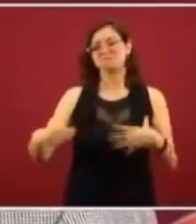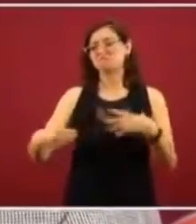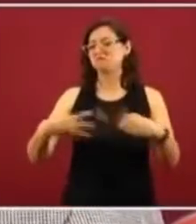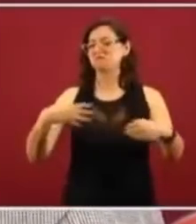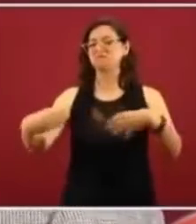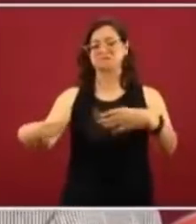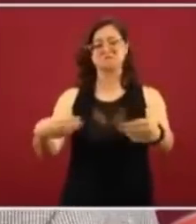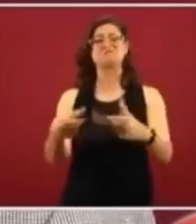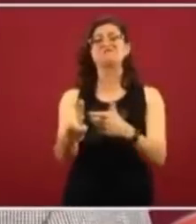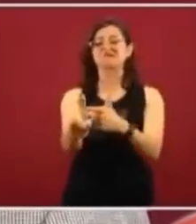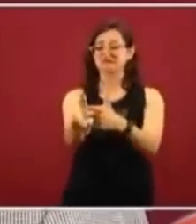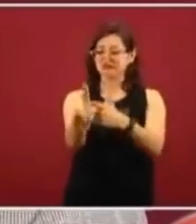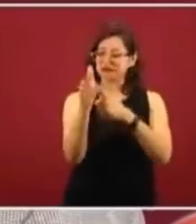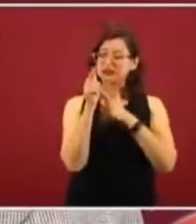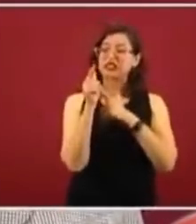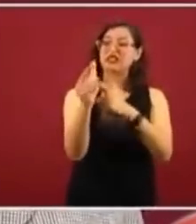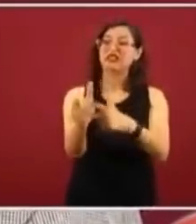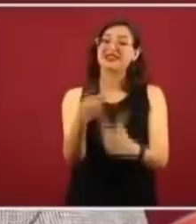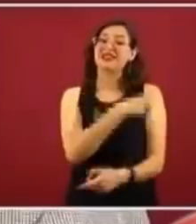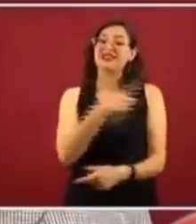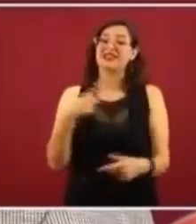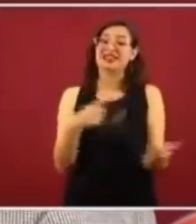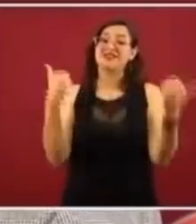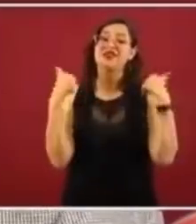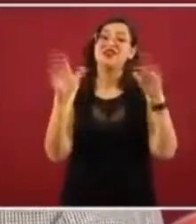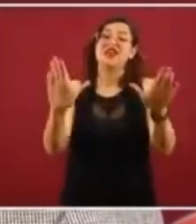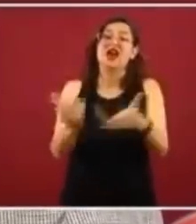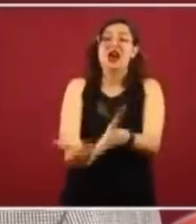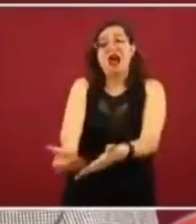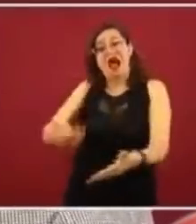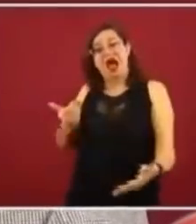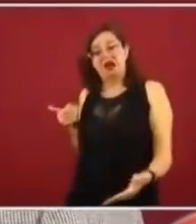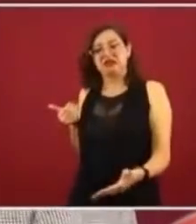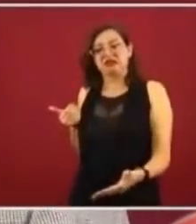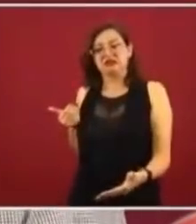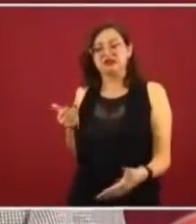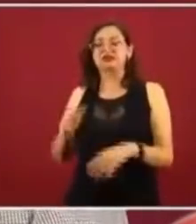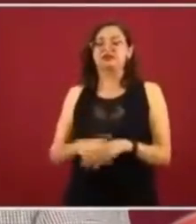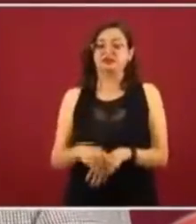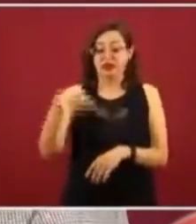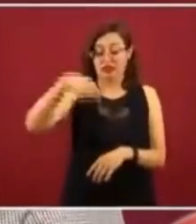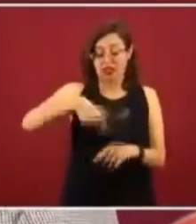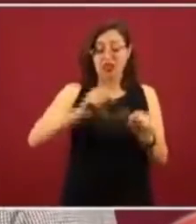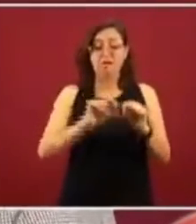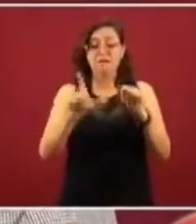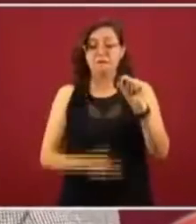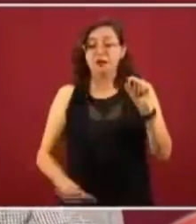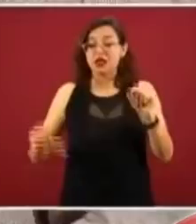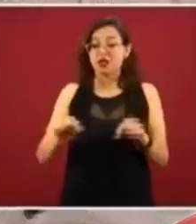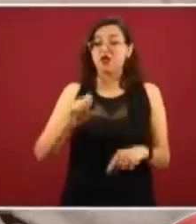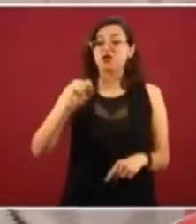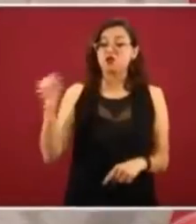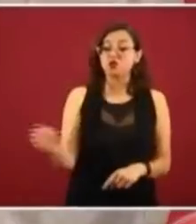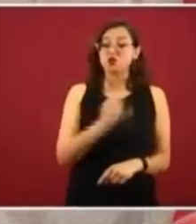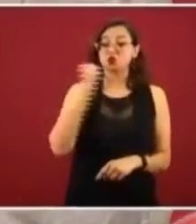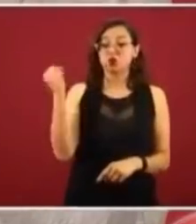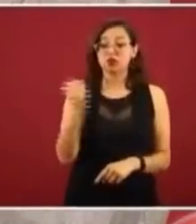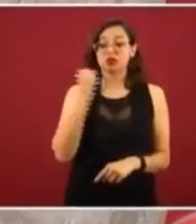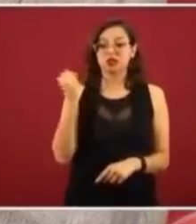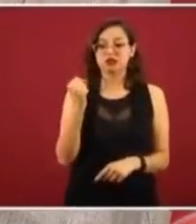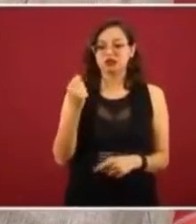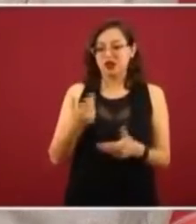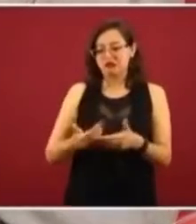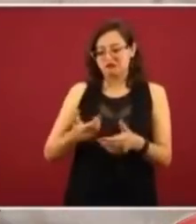significativo como si se hubiera hecho cuando tenemos poquitos casos. Y termino diciendo, México, afortunadamente, como nos empezamos